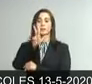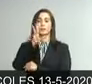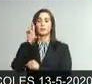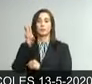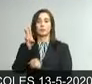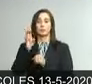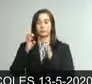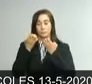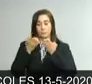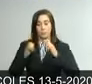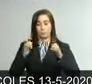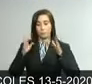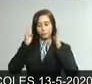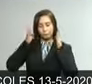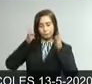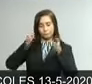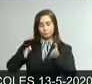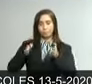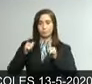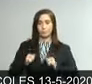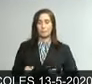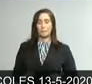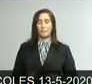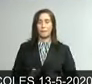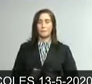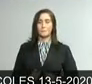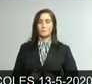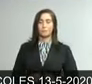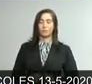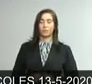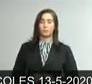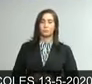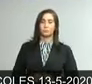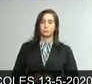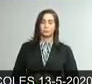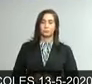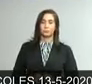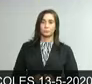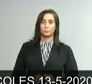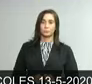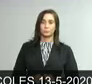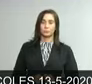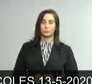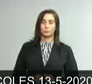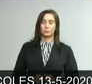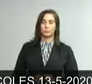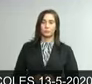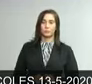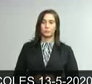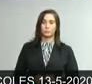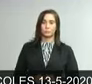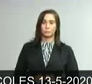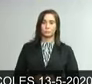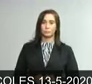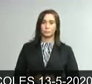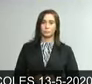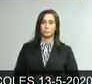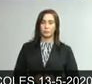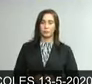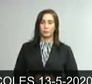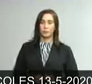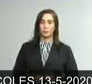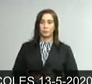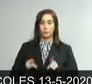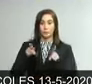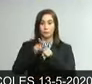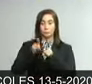emergencias atendidas. Igualmente, queremos informar que